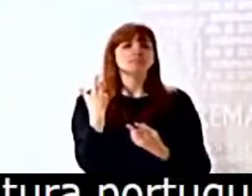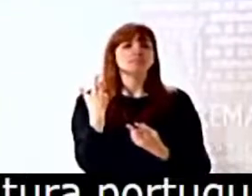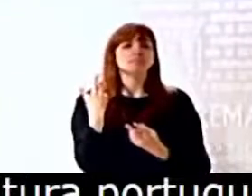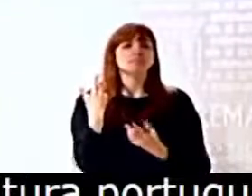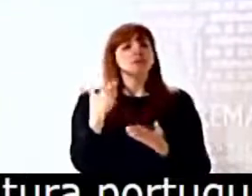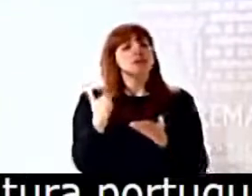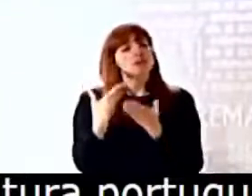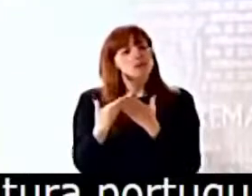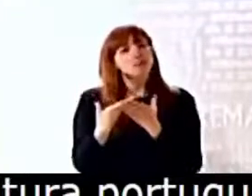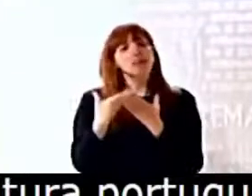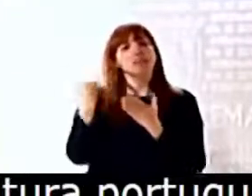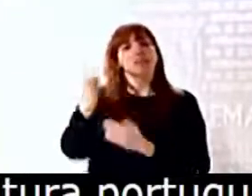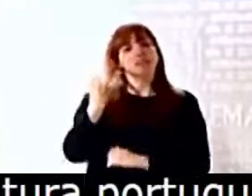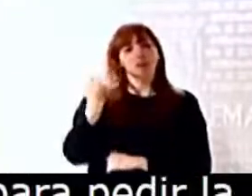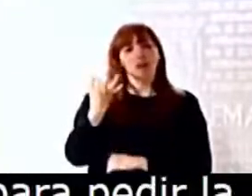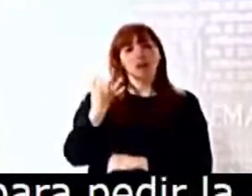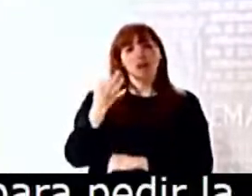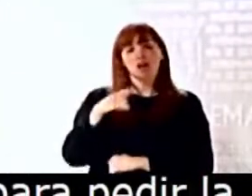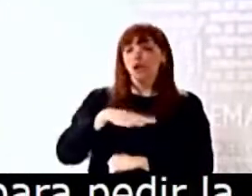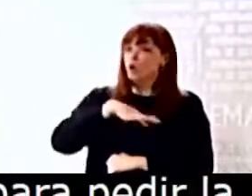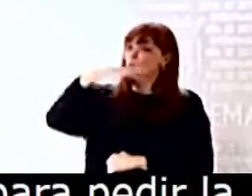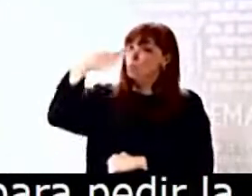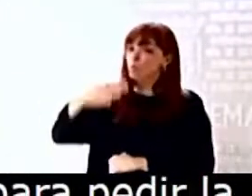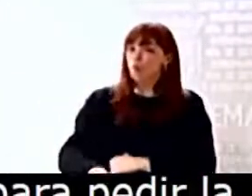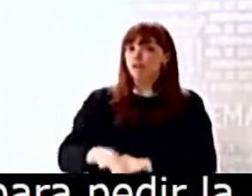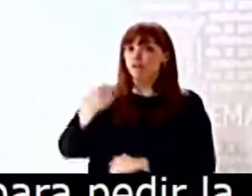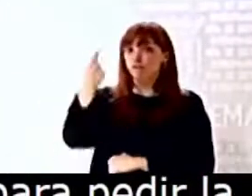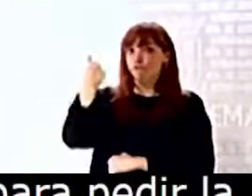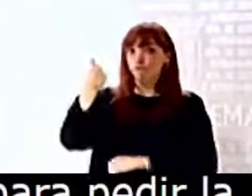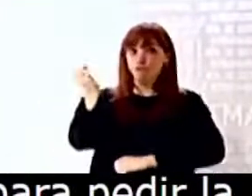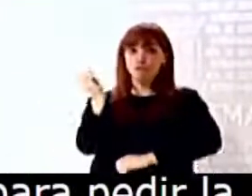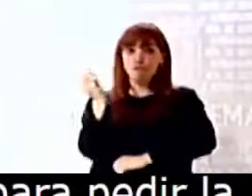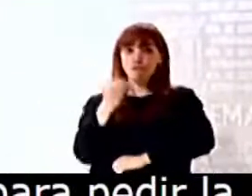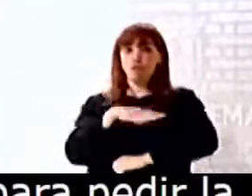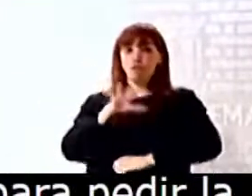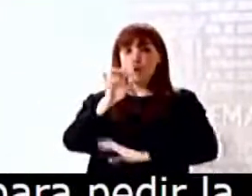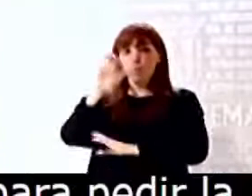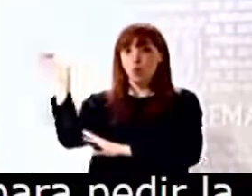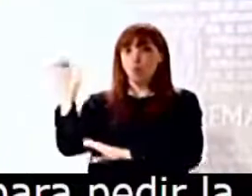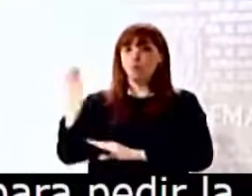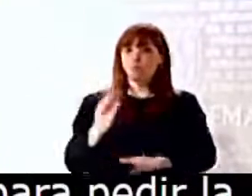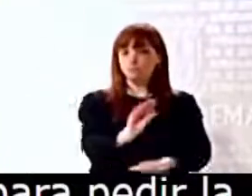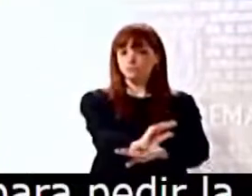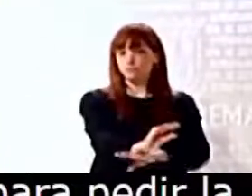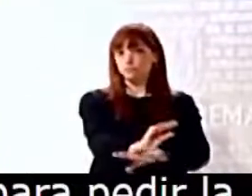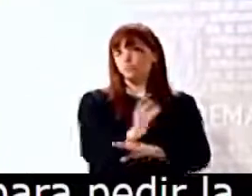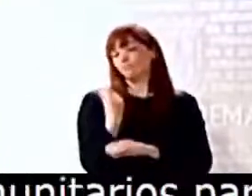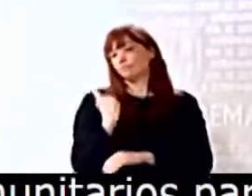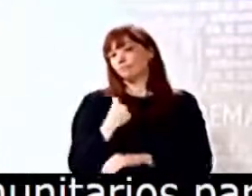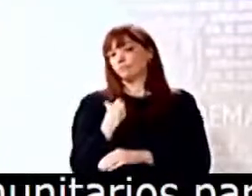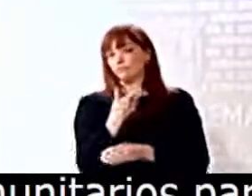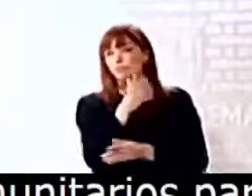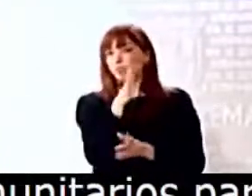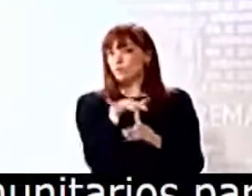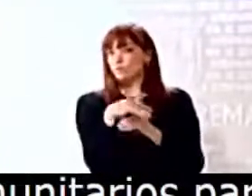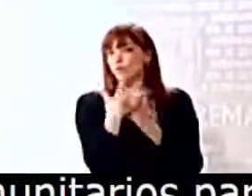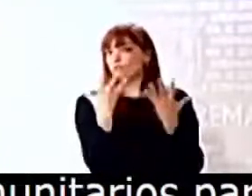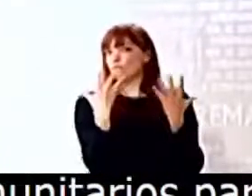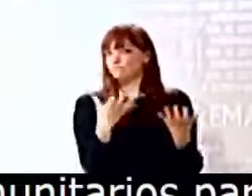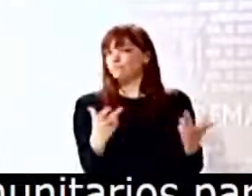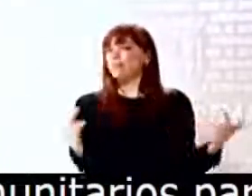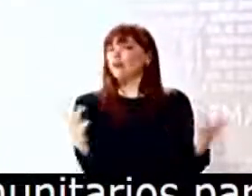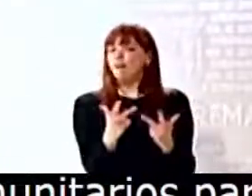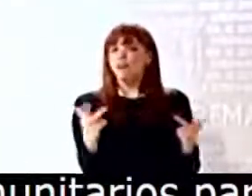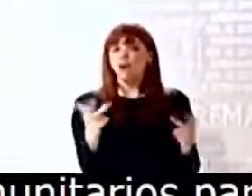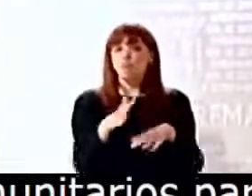pedir la posibilidad de que se movilicen fondos comunitarios para apoyar la grave situación